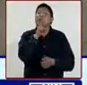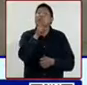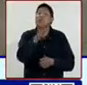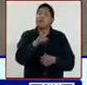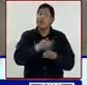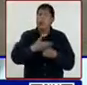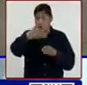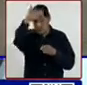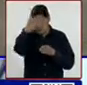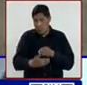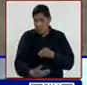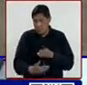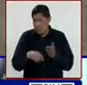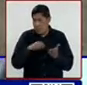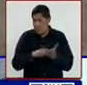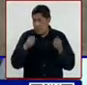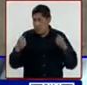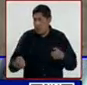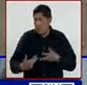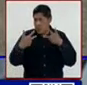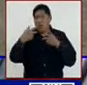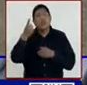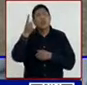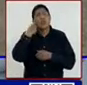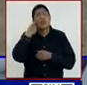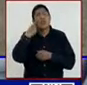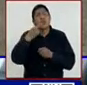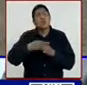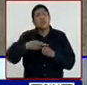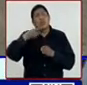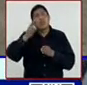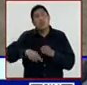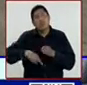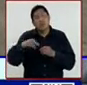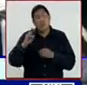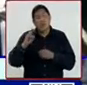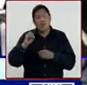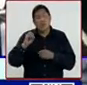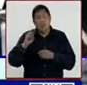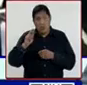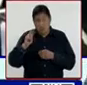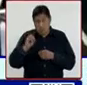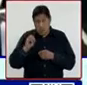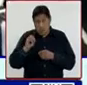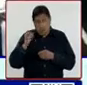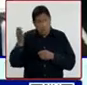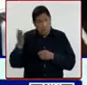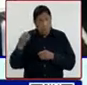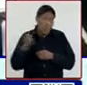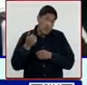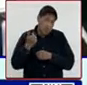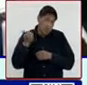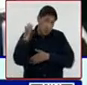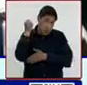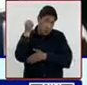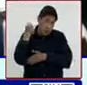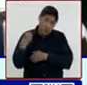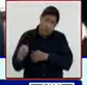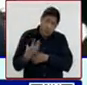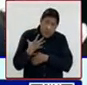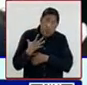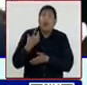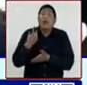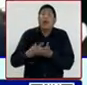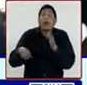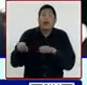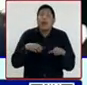que termine esta audiencia y conocer los resultados, y que Roberto Ríos va a estar en Sucre y nosotros comunicándole la decisión que pueda